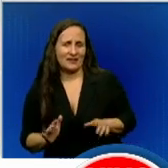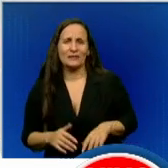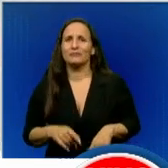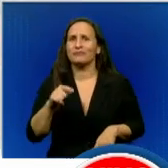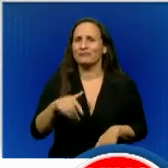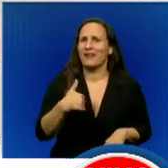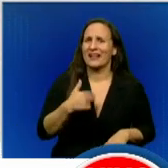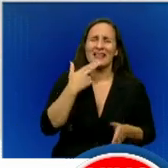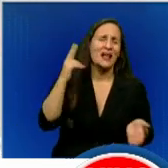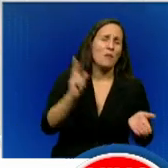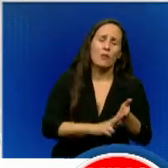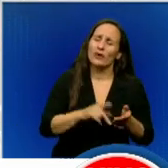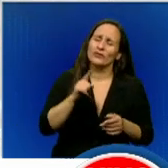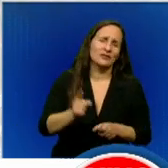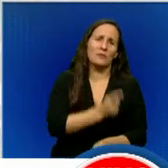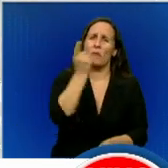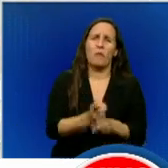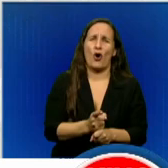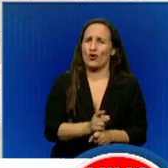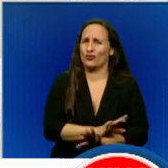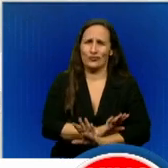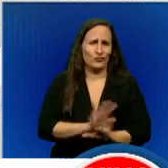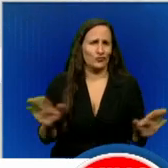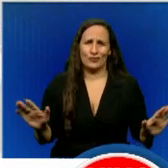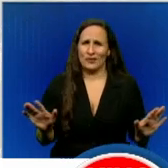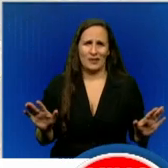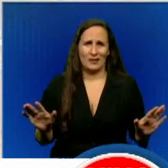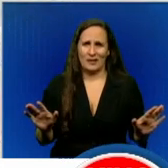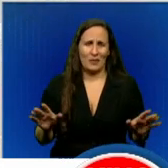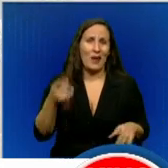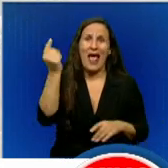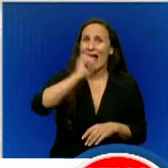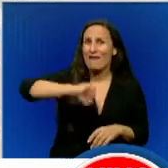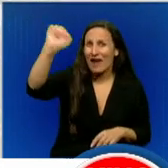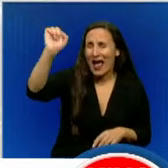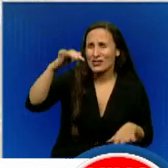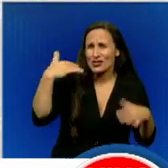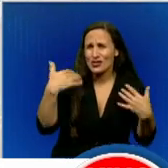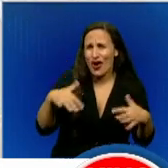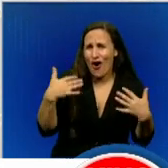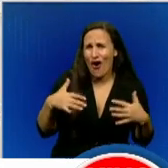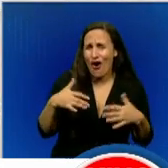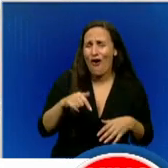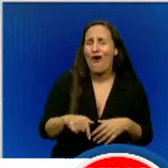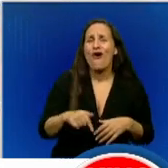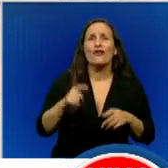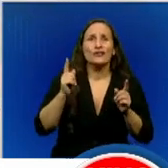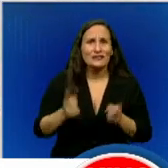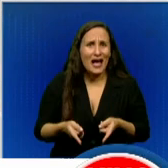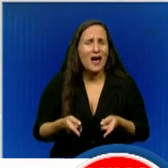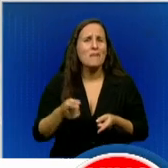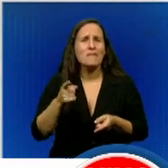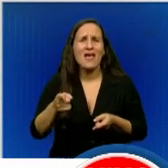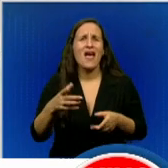es inviable no se puede más sumado esto a la gran inflación que tenemos y al alto costo que tiene